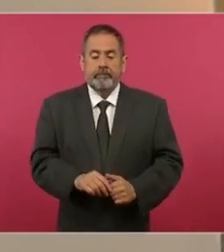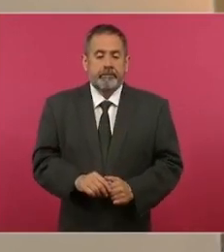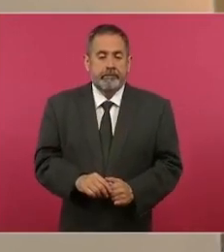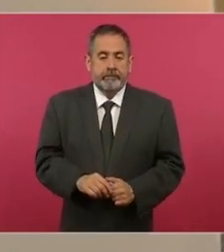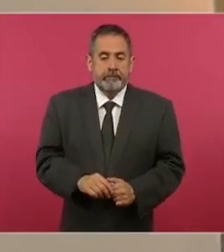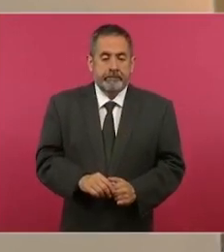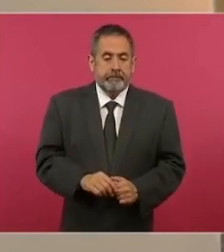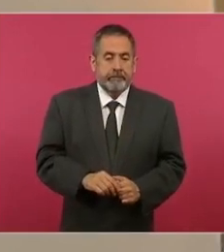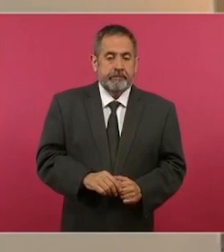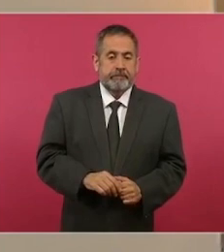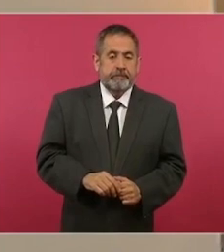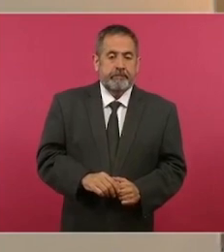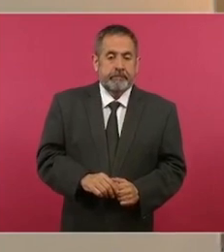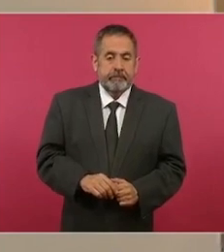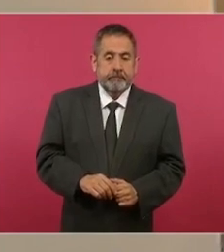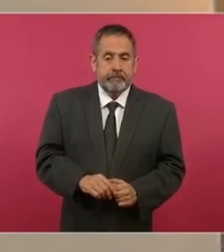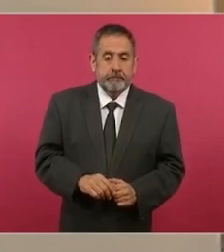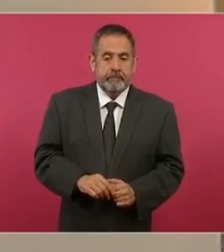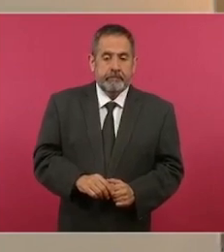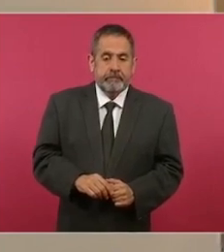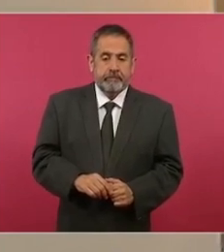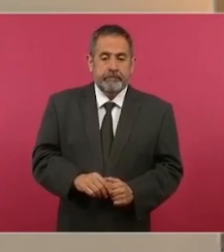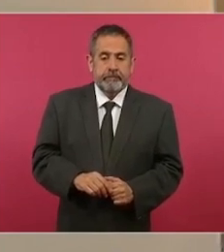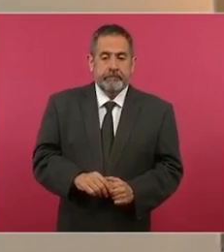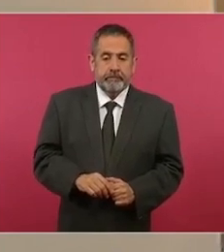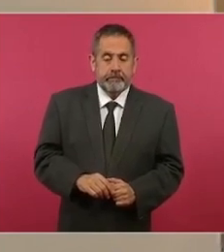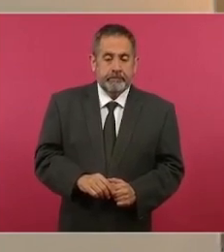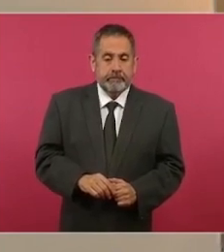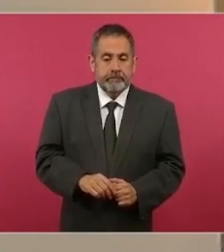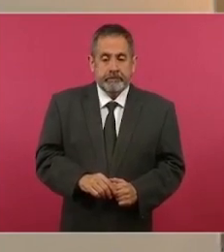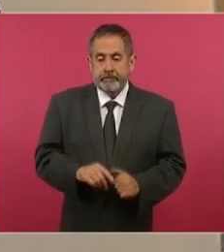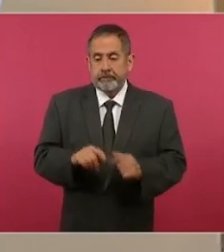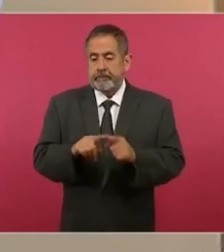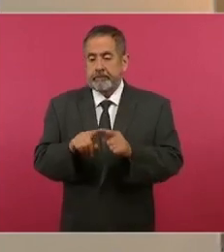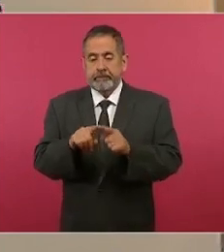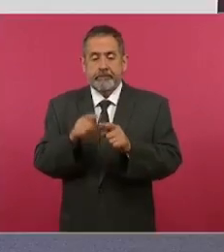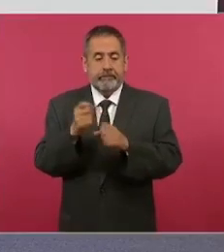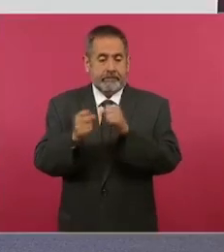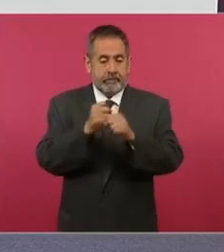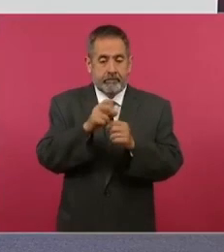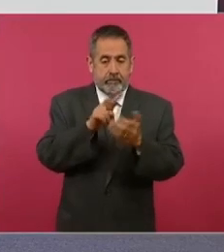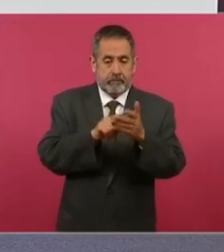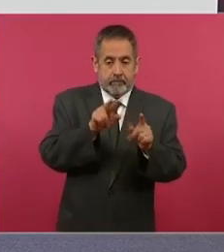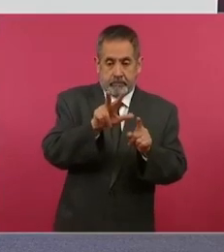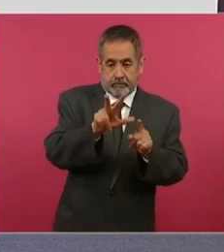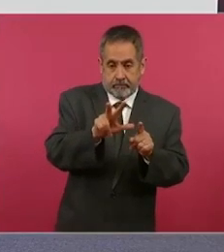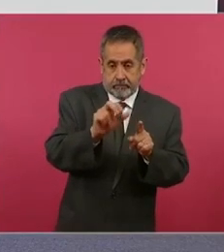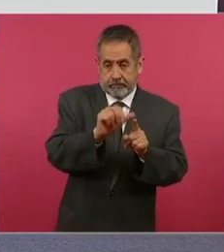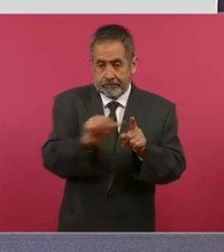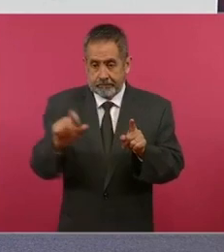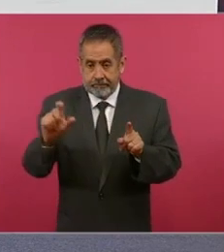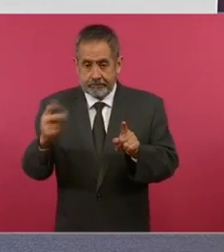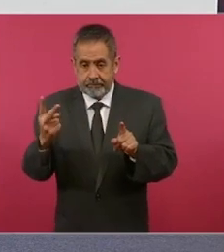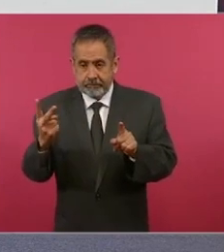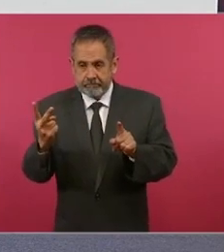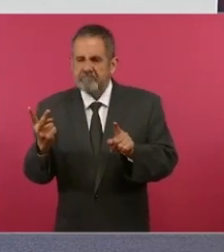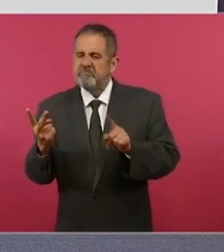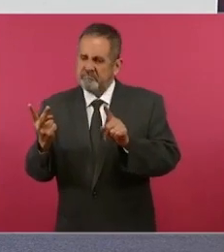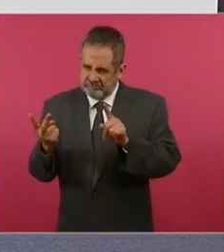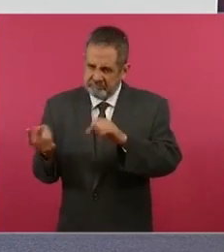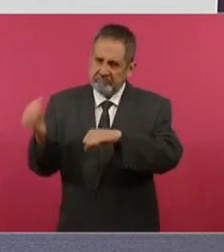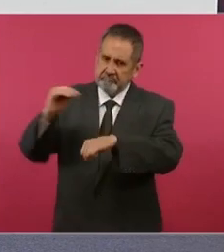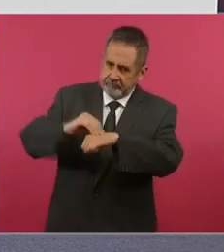Para el siguiente decil más pobre, de 18 a 22, se incrementaron las becas